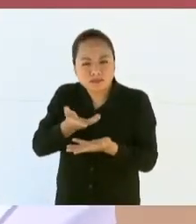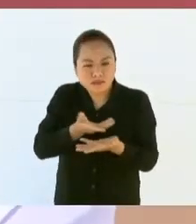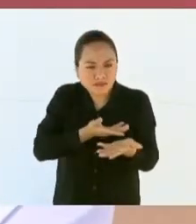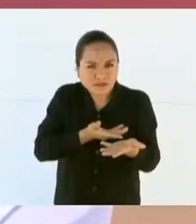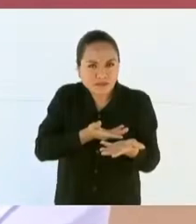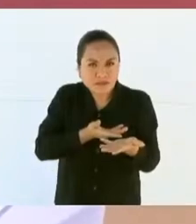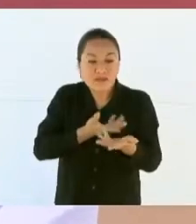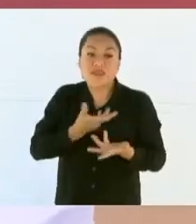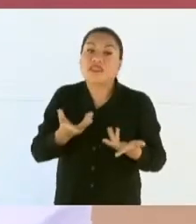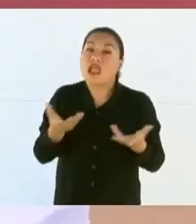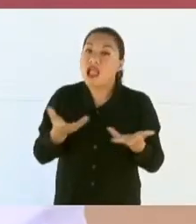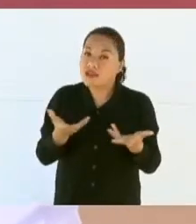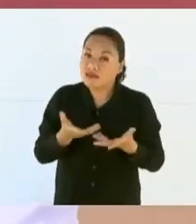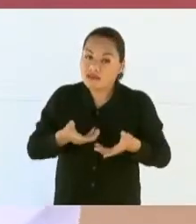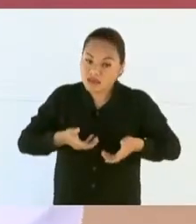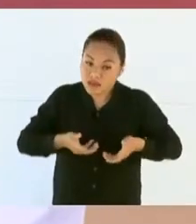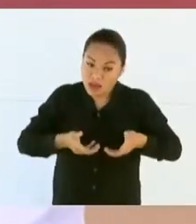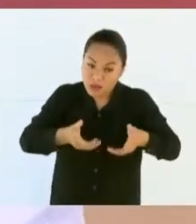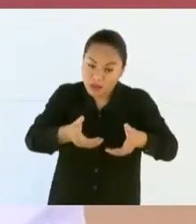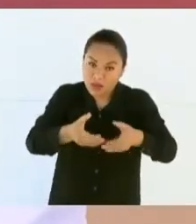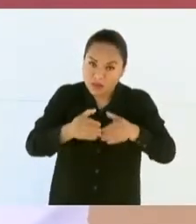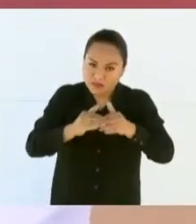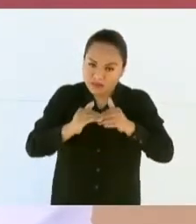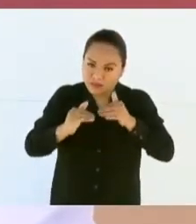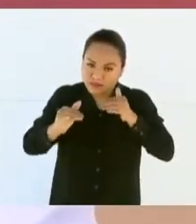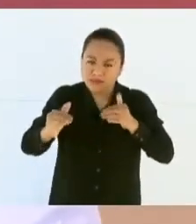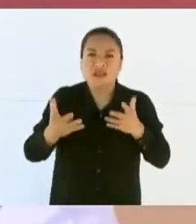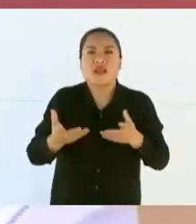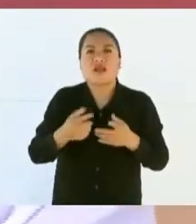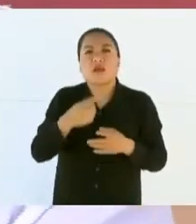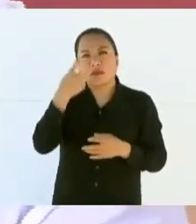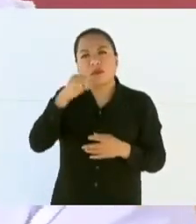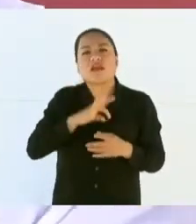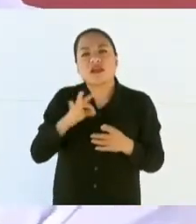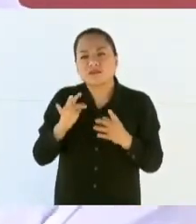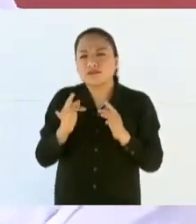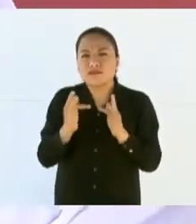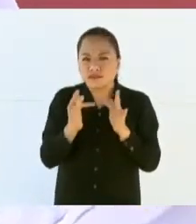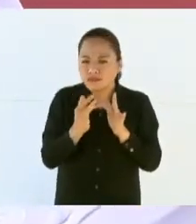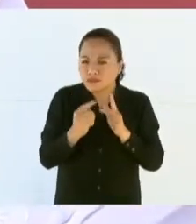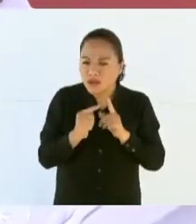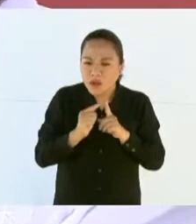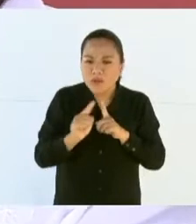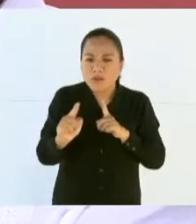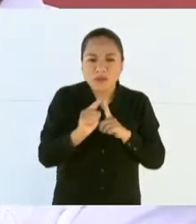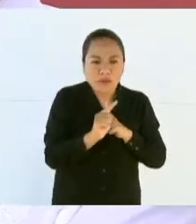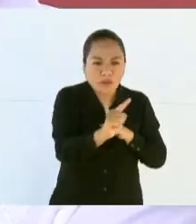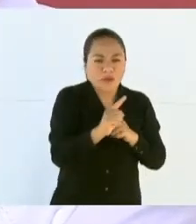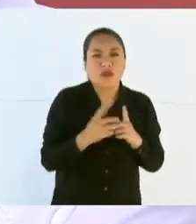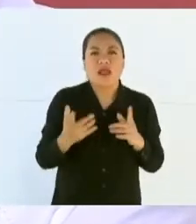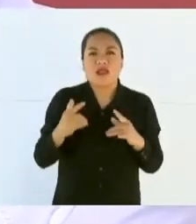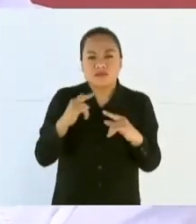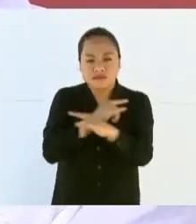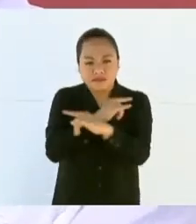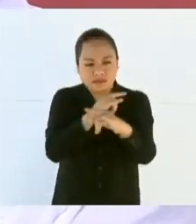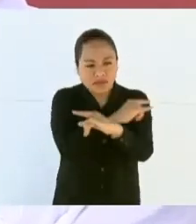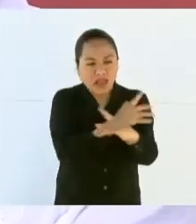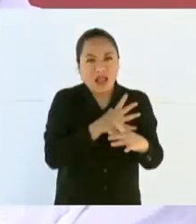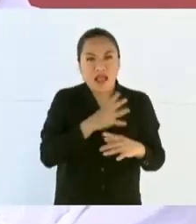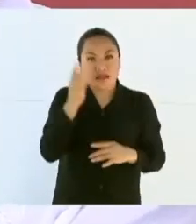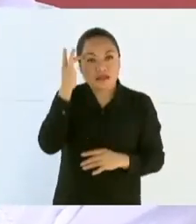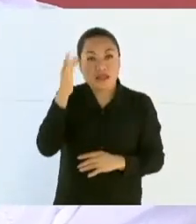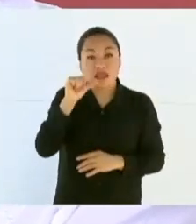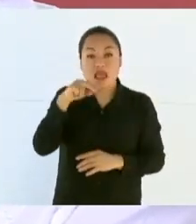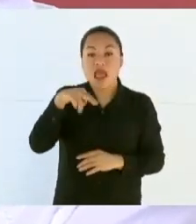Se hace el camino para comunicar a la cabecera municipal de Santa Ana, se